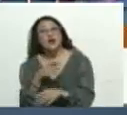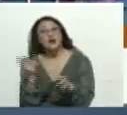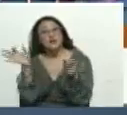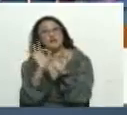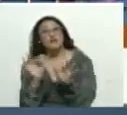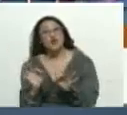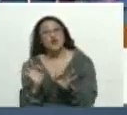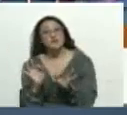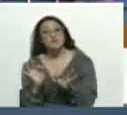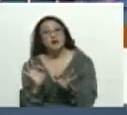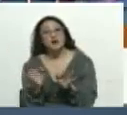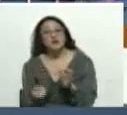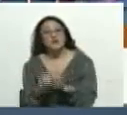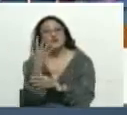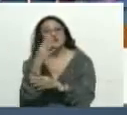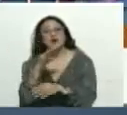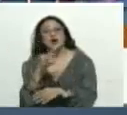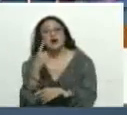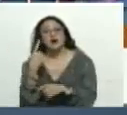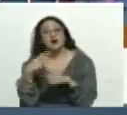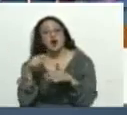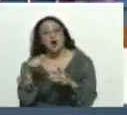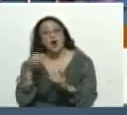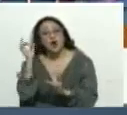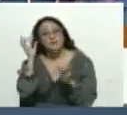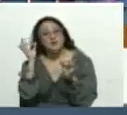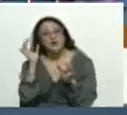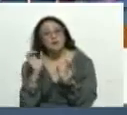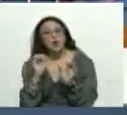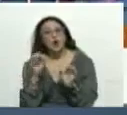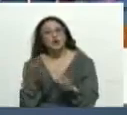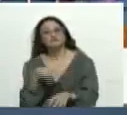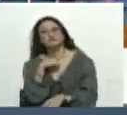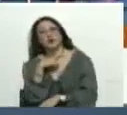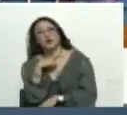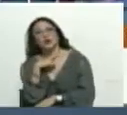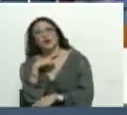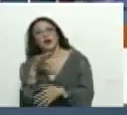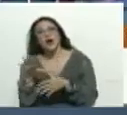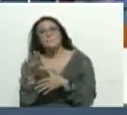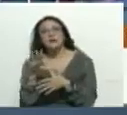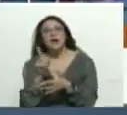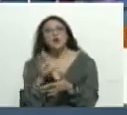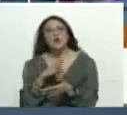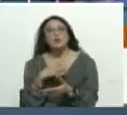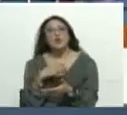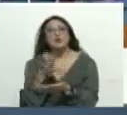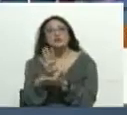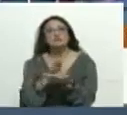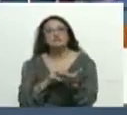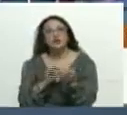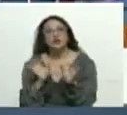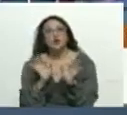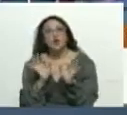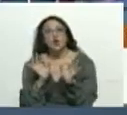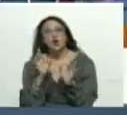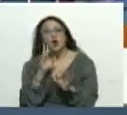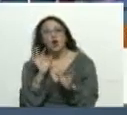de fundar uno y otro o inventamos o erramos la América no debe imitar servilmente sino ser